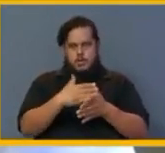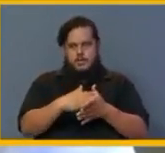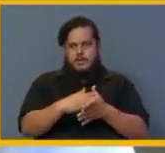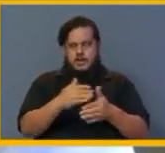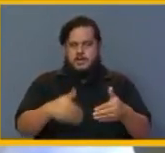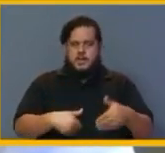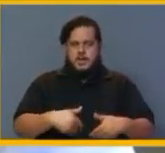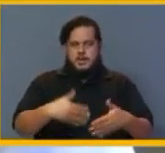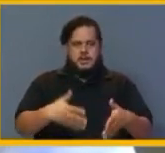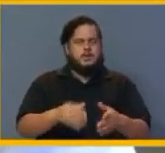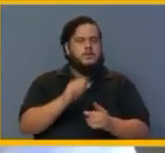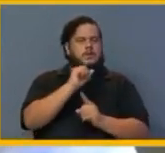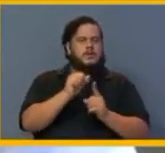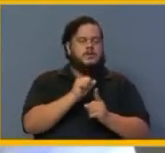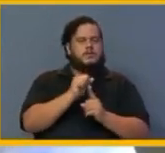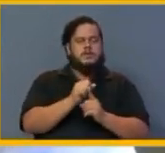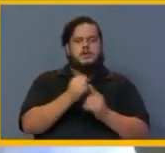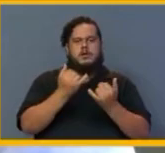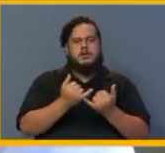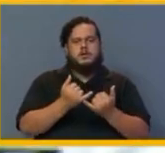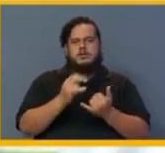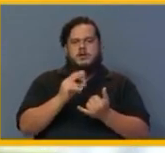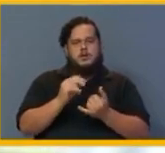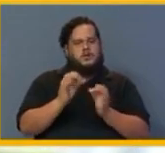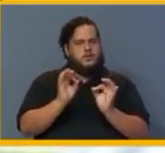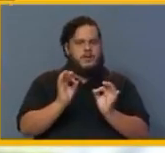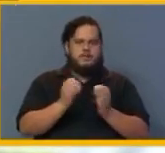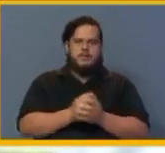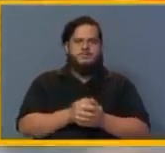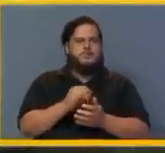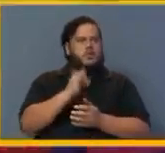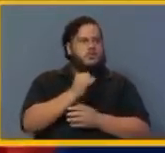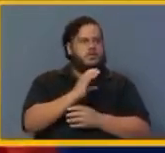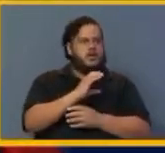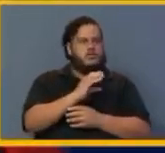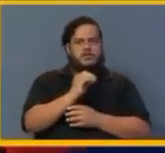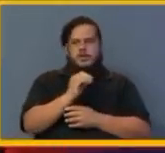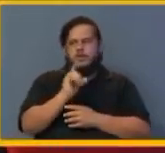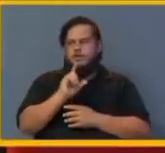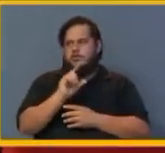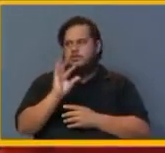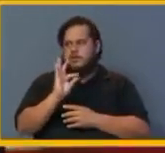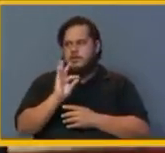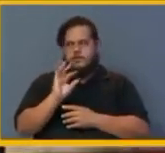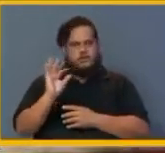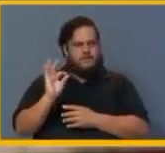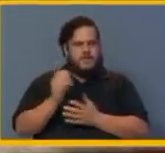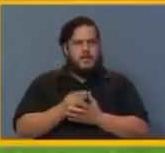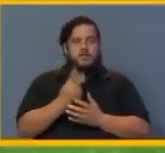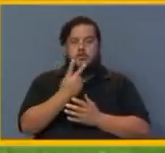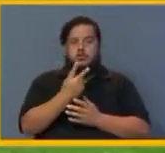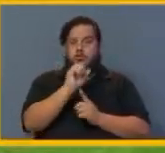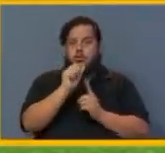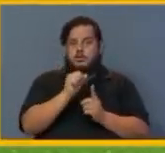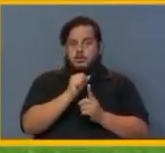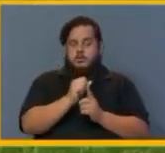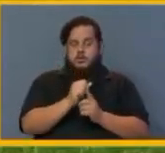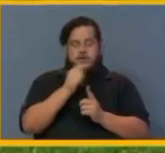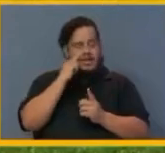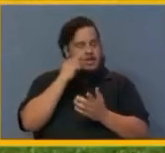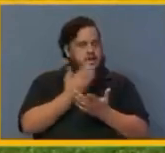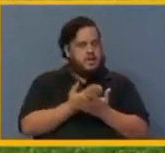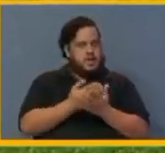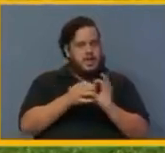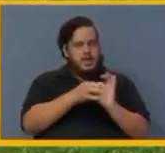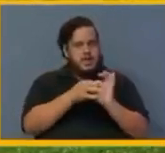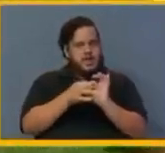situación ya no va a ir bien. Justin Campos y Luis Fernando Falla son apenas dos de los casos en los que se evidencia que la relación con